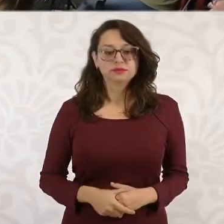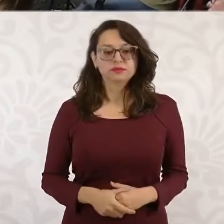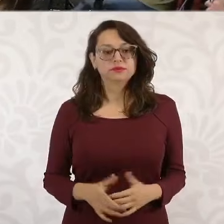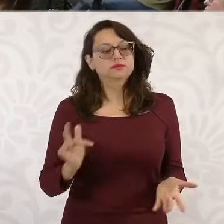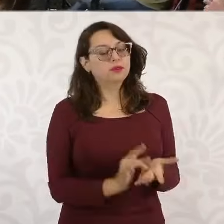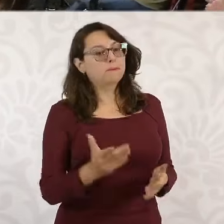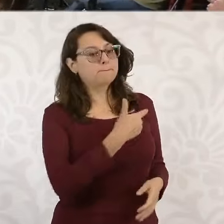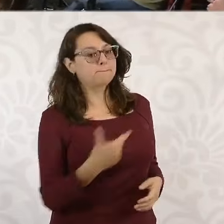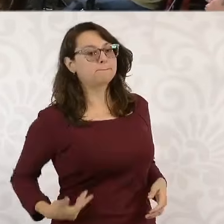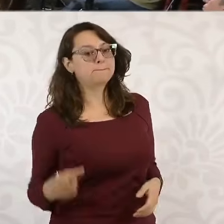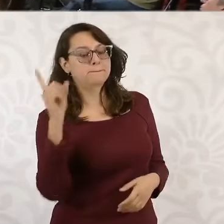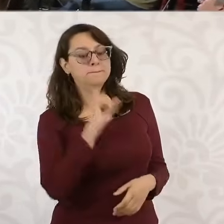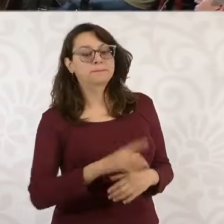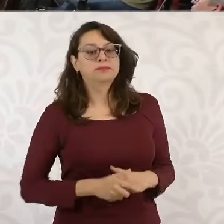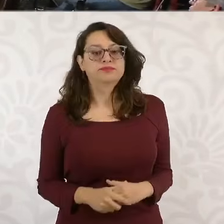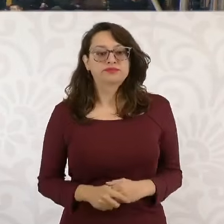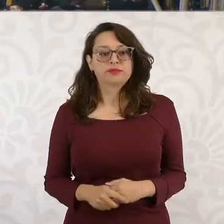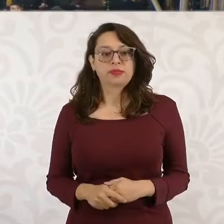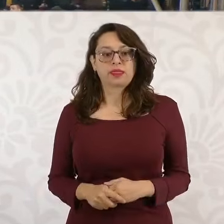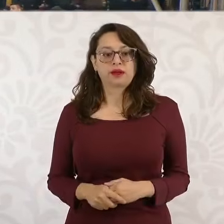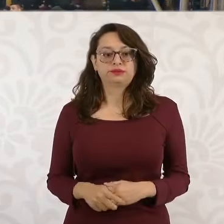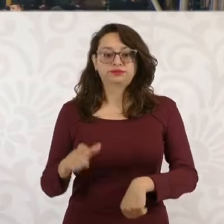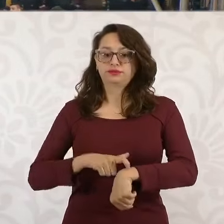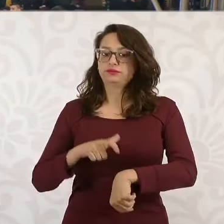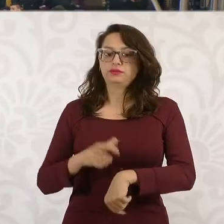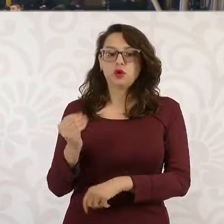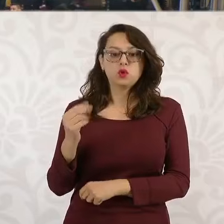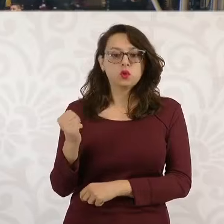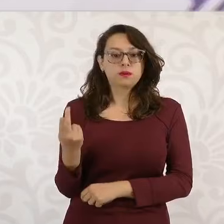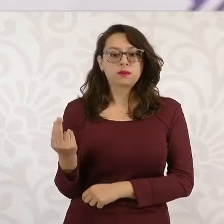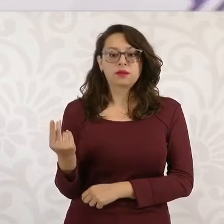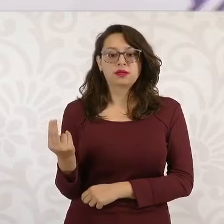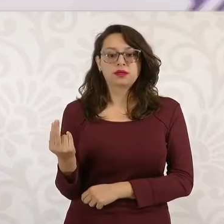Gracias, Presidenta. Bueno, vamos, ya son 9:25.